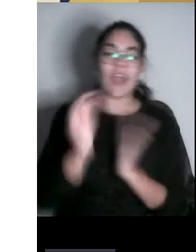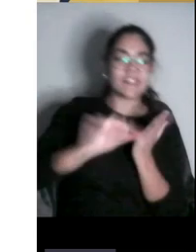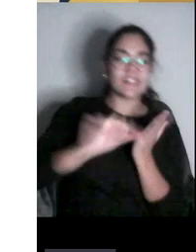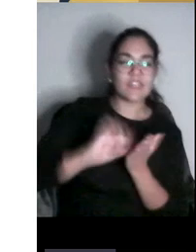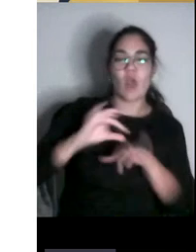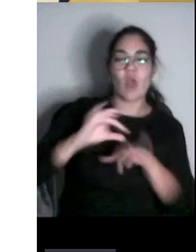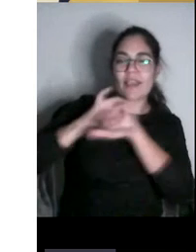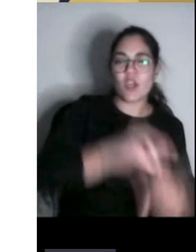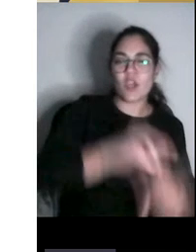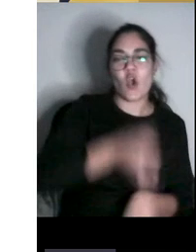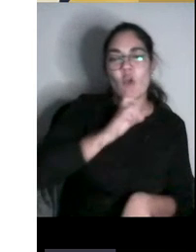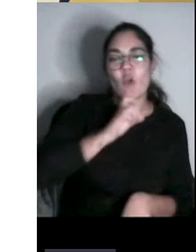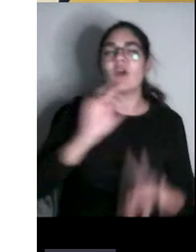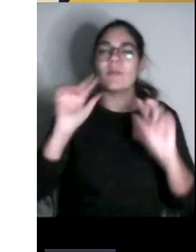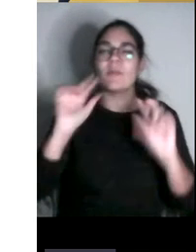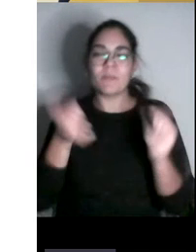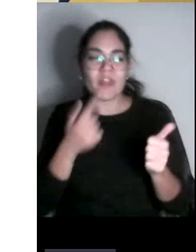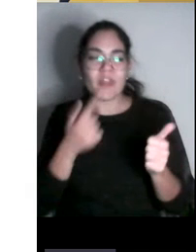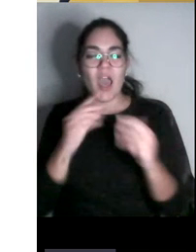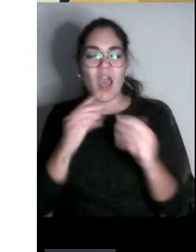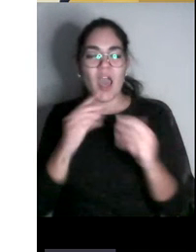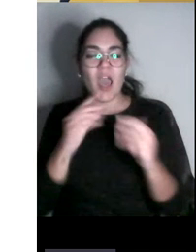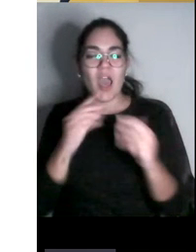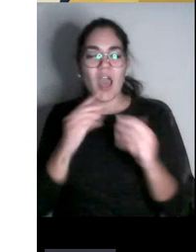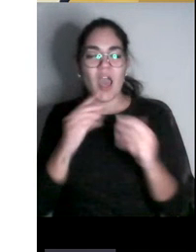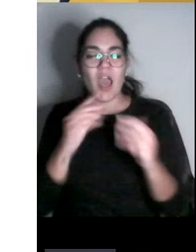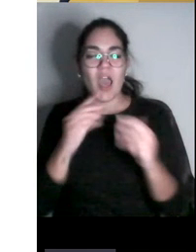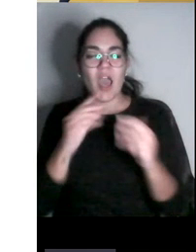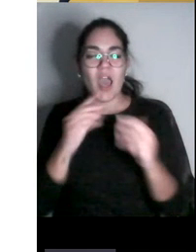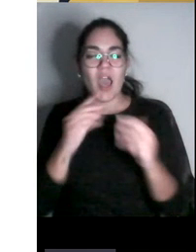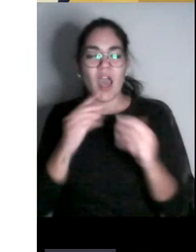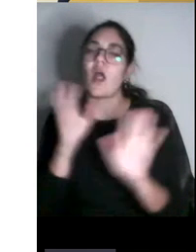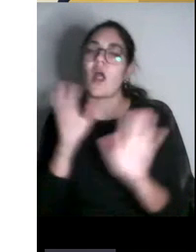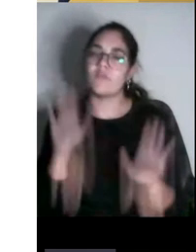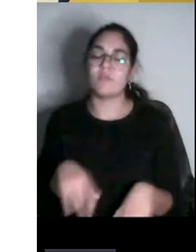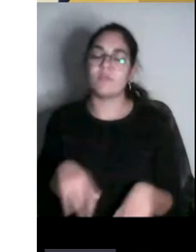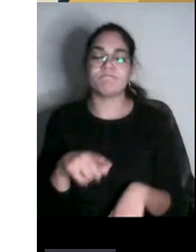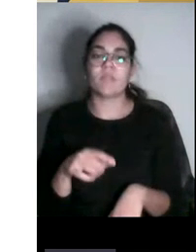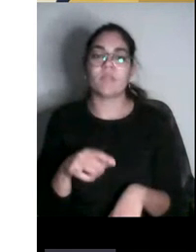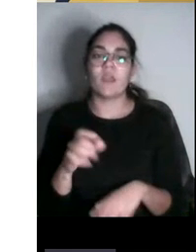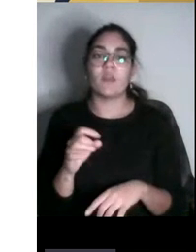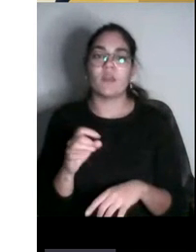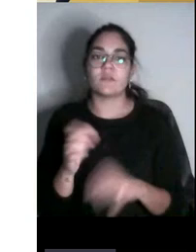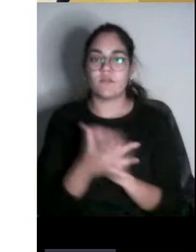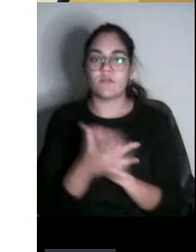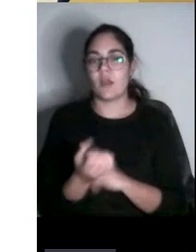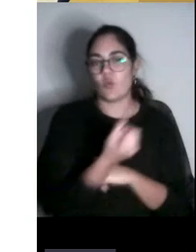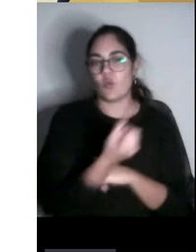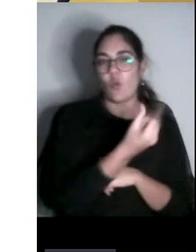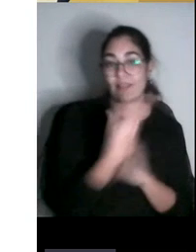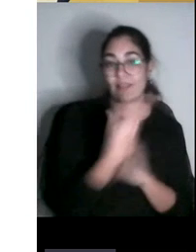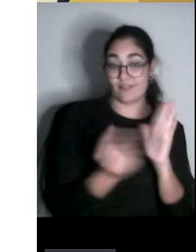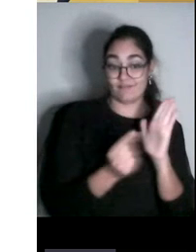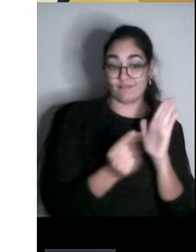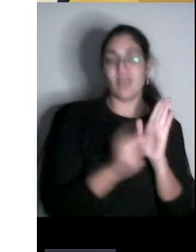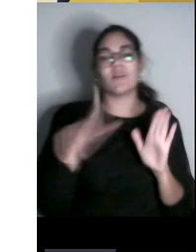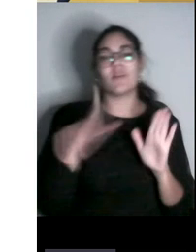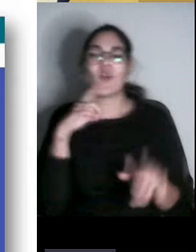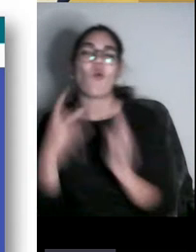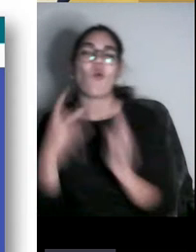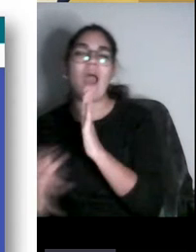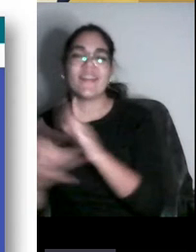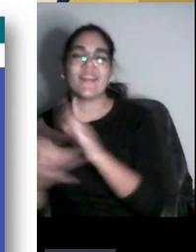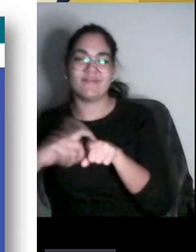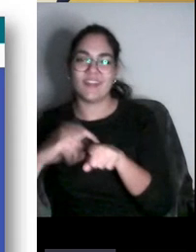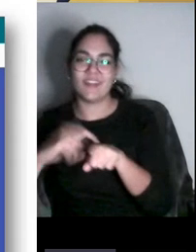etcétera y bueno pues los comentarios tanto la parte educativa como la parte cualitativa pues así nos